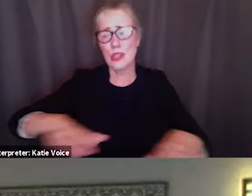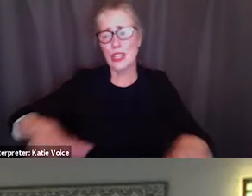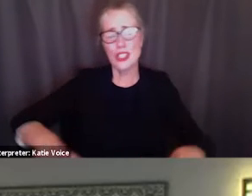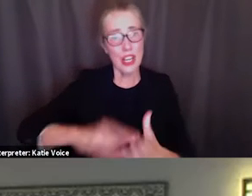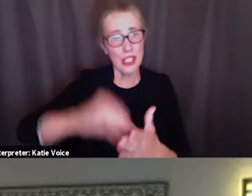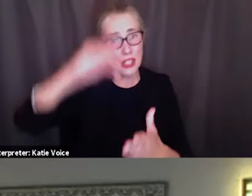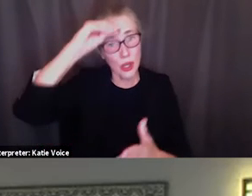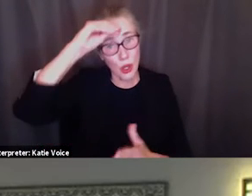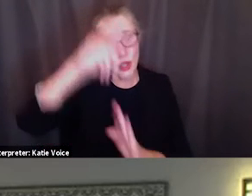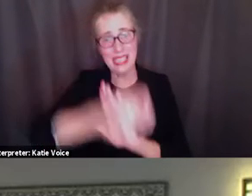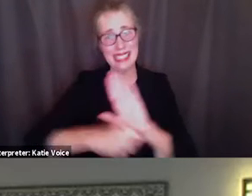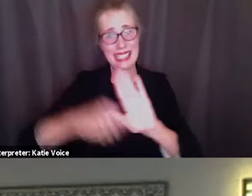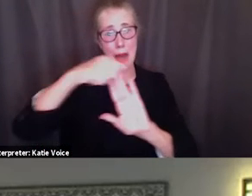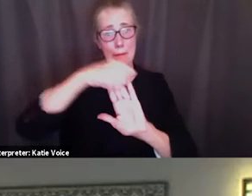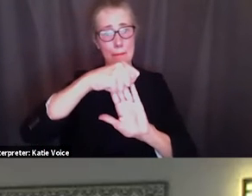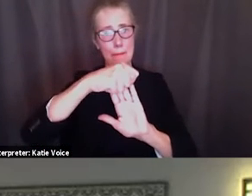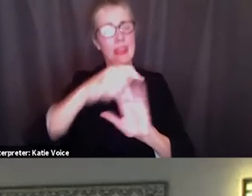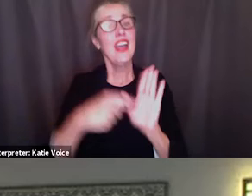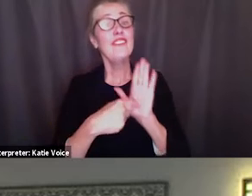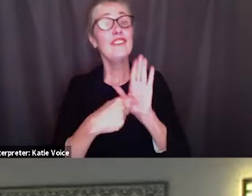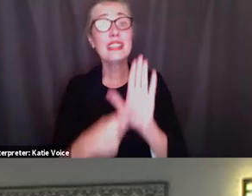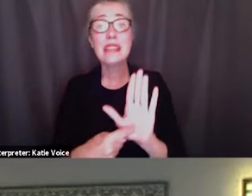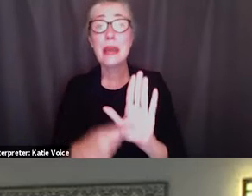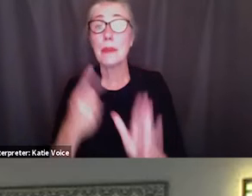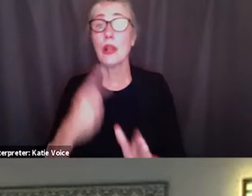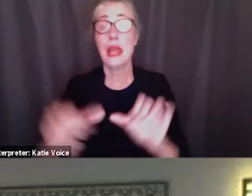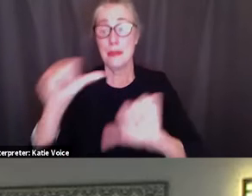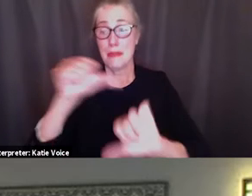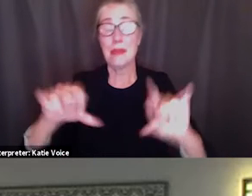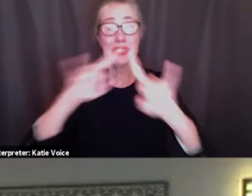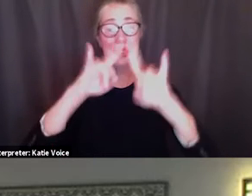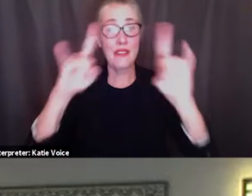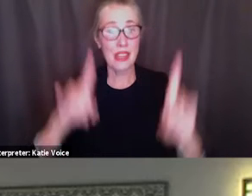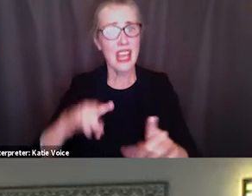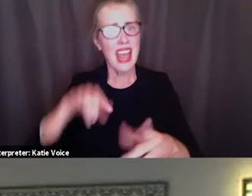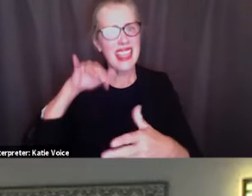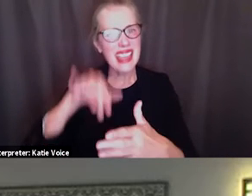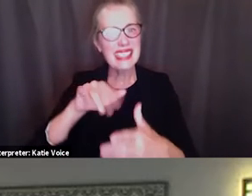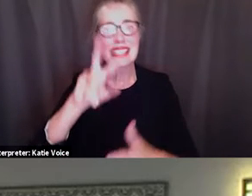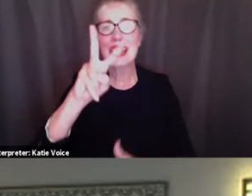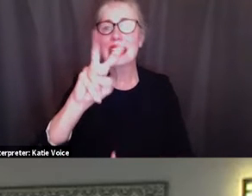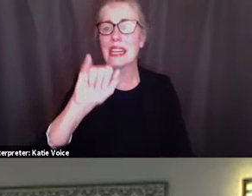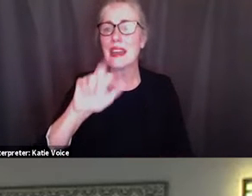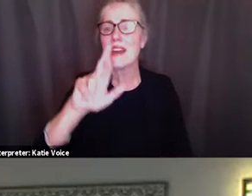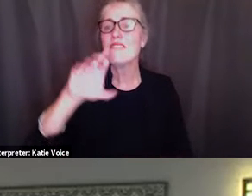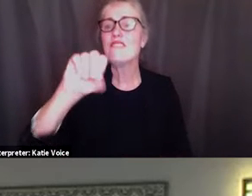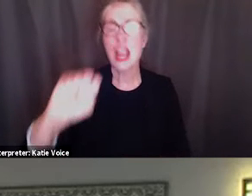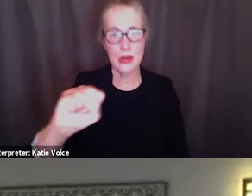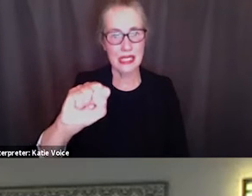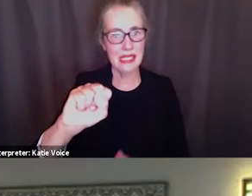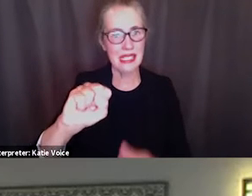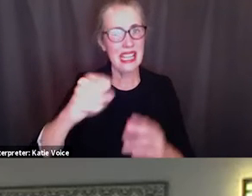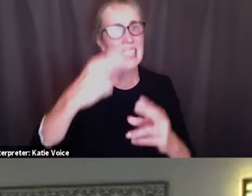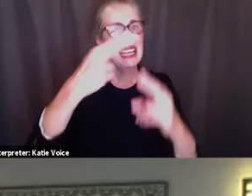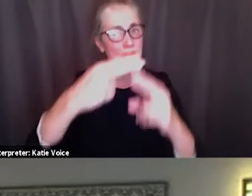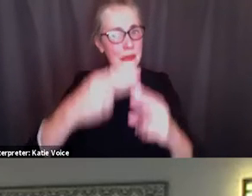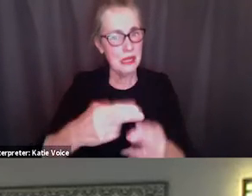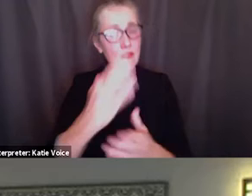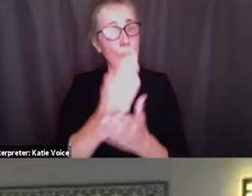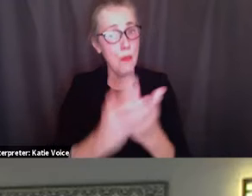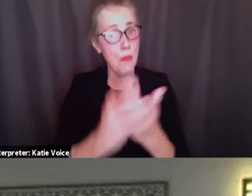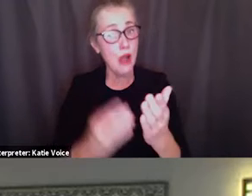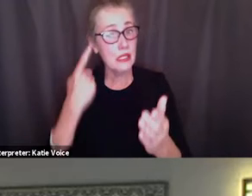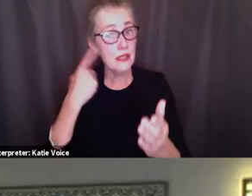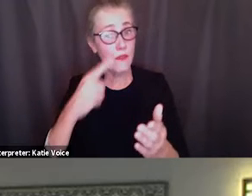por ejemplo. ¿Qué tal un proyecto especial en el que están estudiando un virus? Que nombren